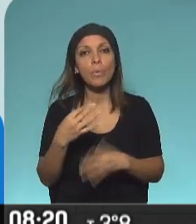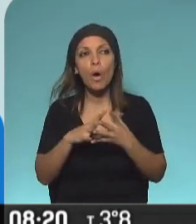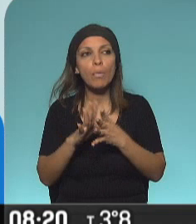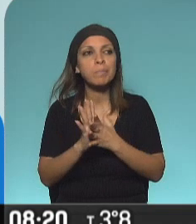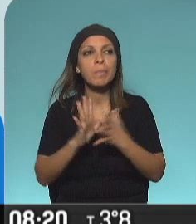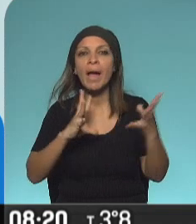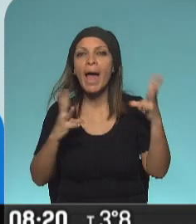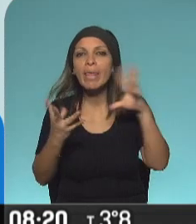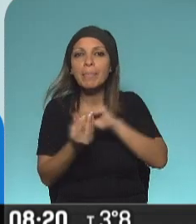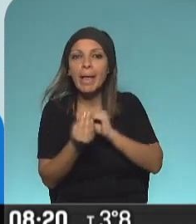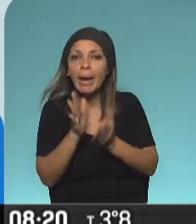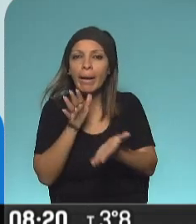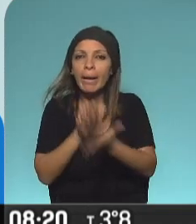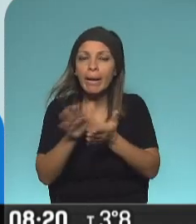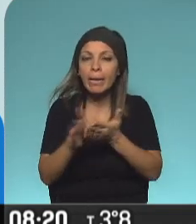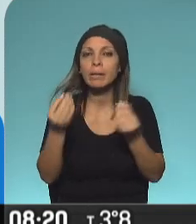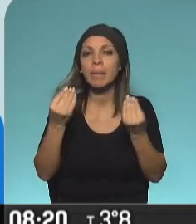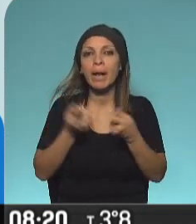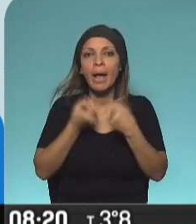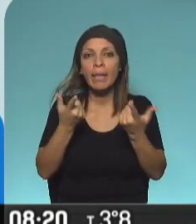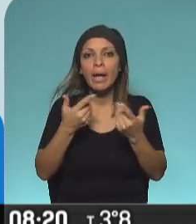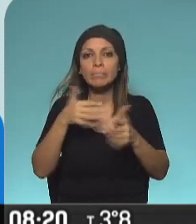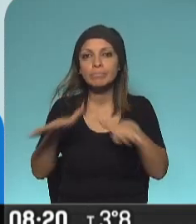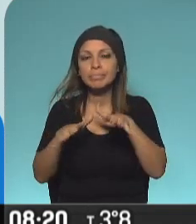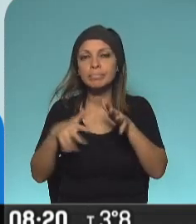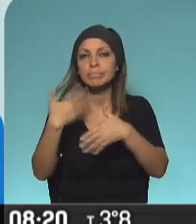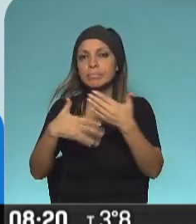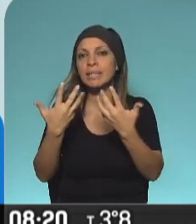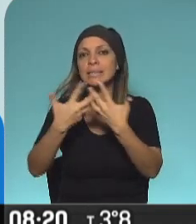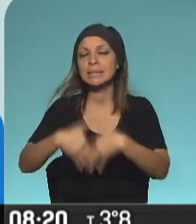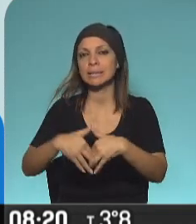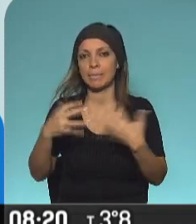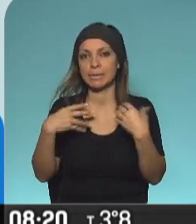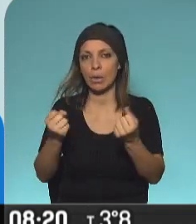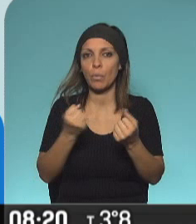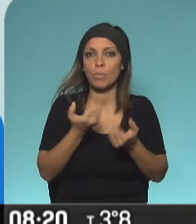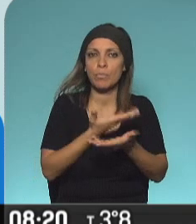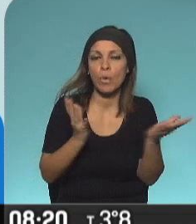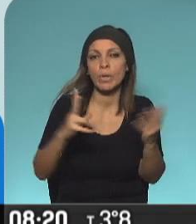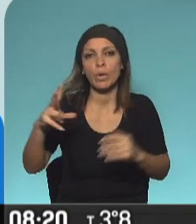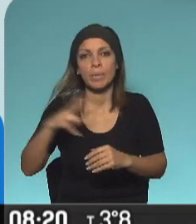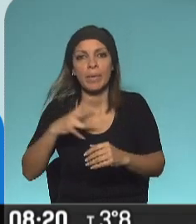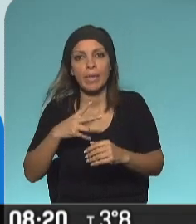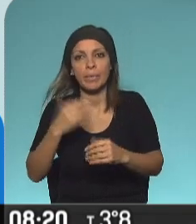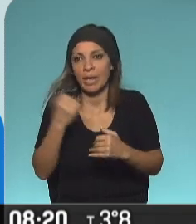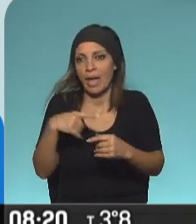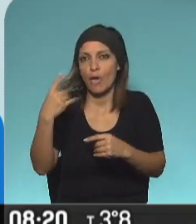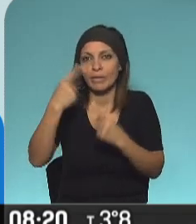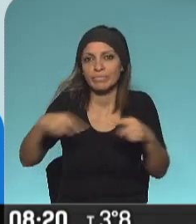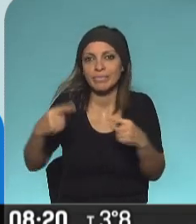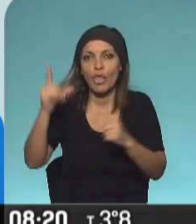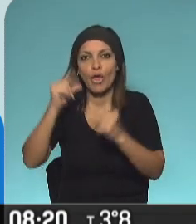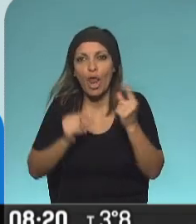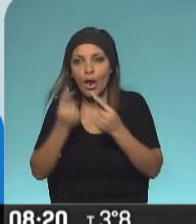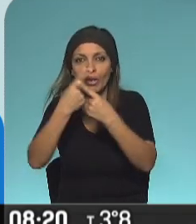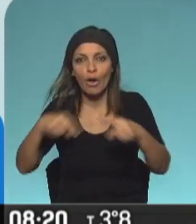readaptar y volver a darle accesibilidad al sistema de salud, tanto público como privado, a todas las dolencias de las personas. Y también es cierto que las